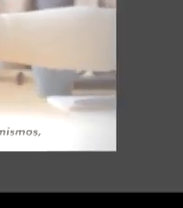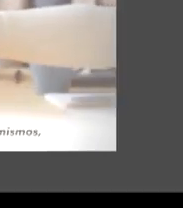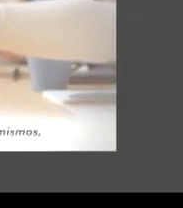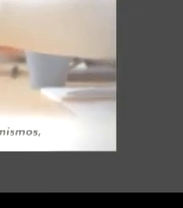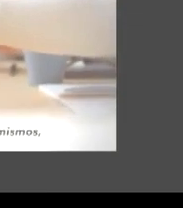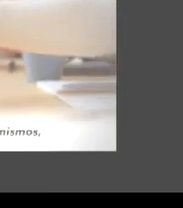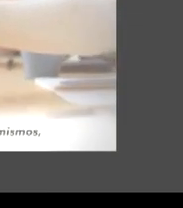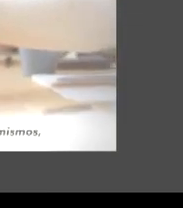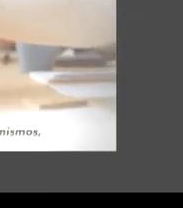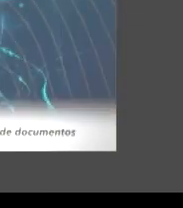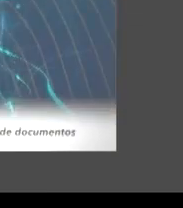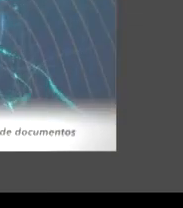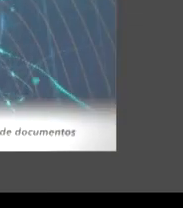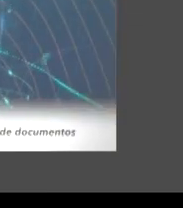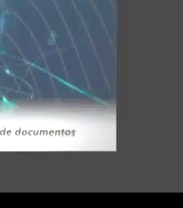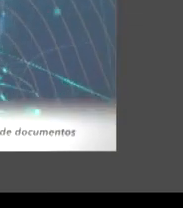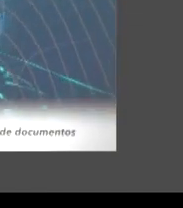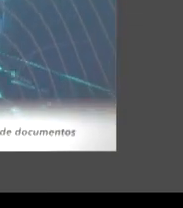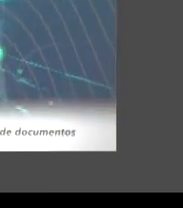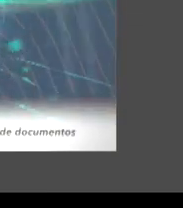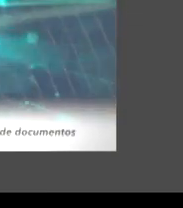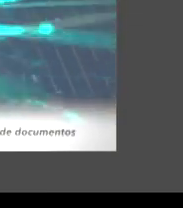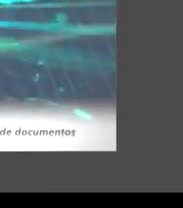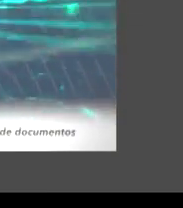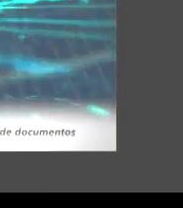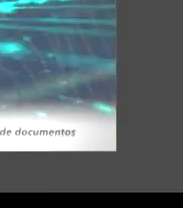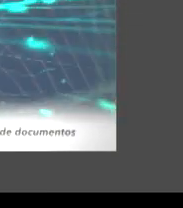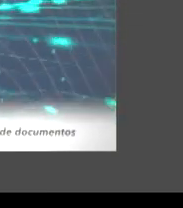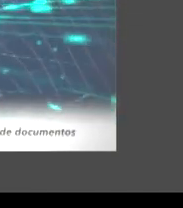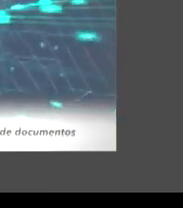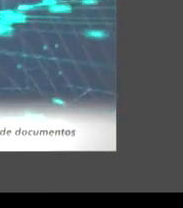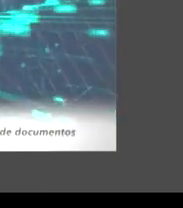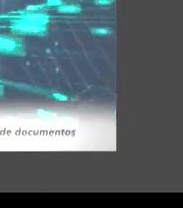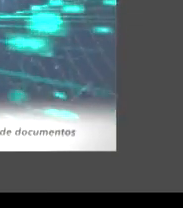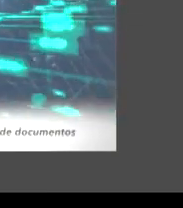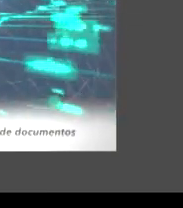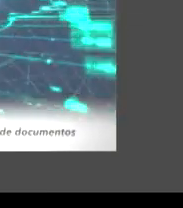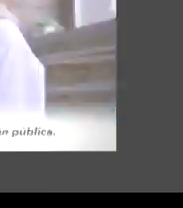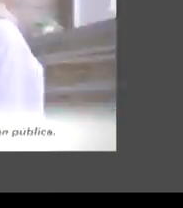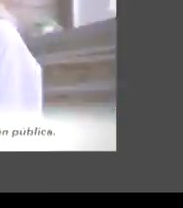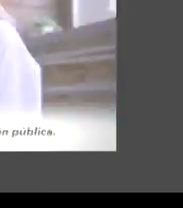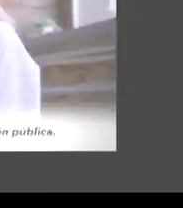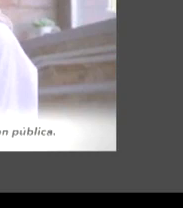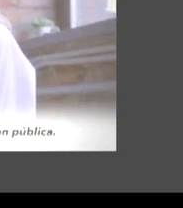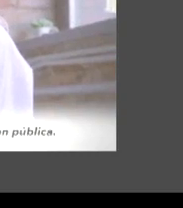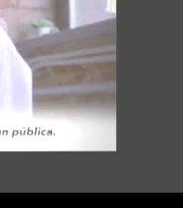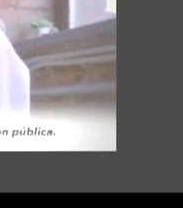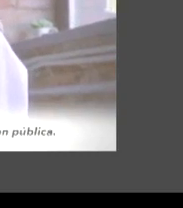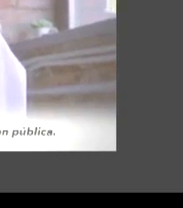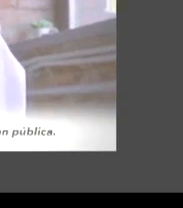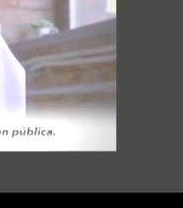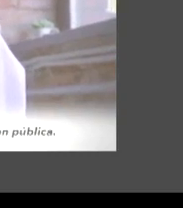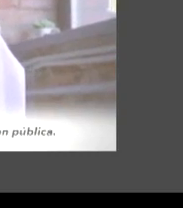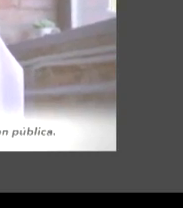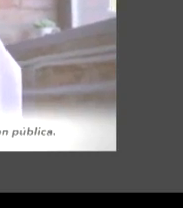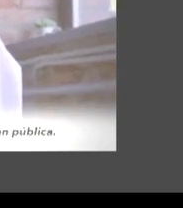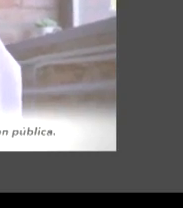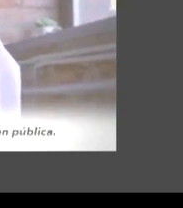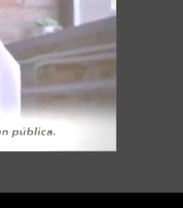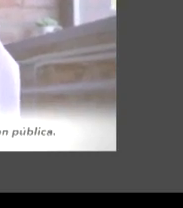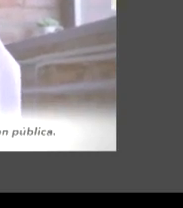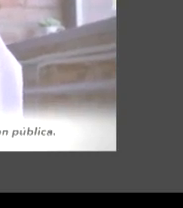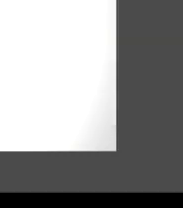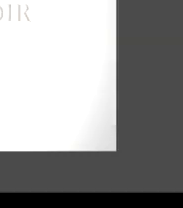de entrega-recepción de los mismos, se establecen disposiciones para reciclaje y almacenamiento digital de documentos y se fortalecen mecanismos para el acceso a la